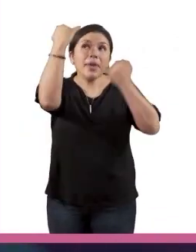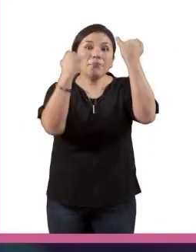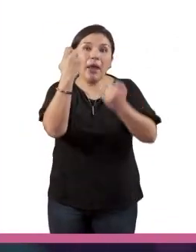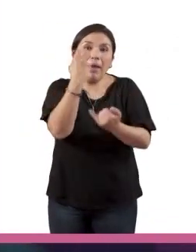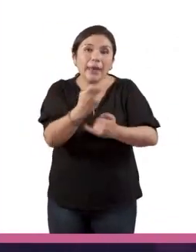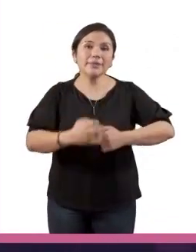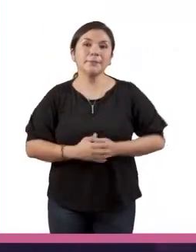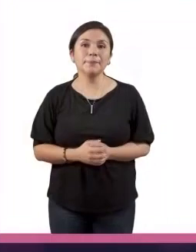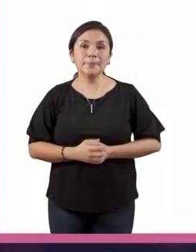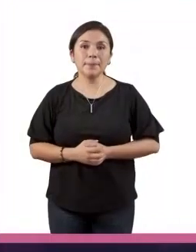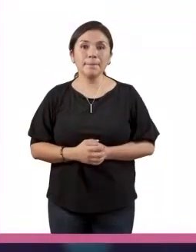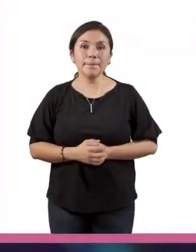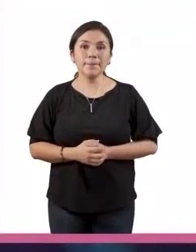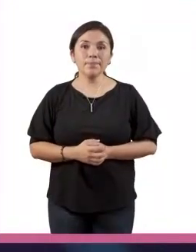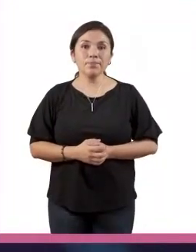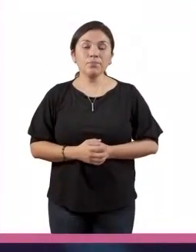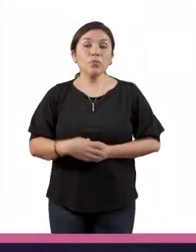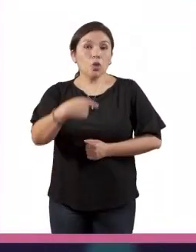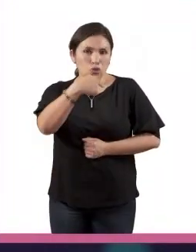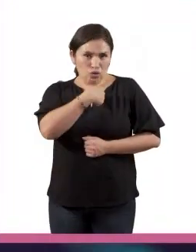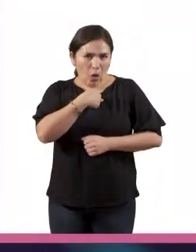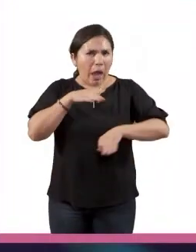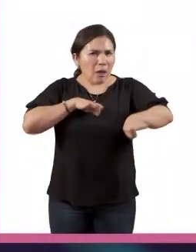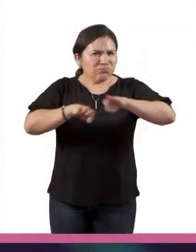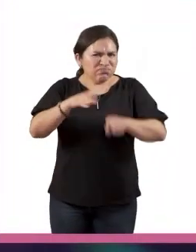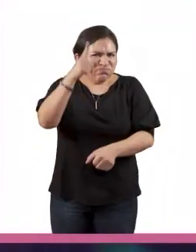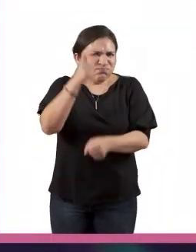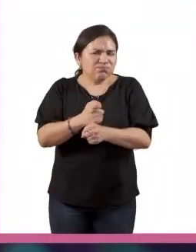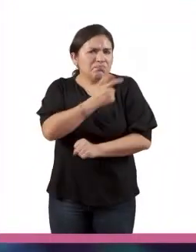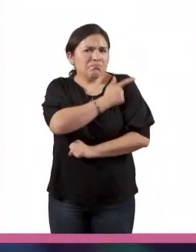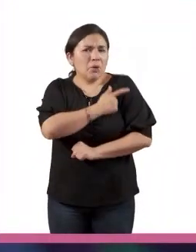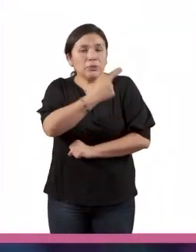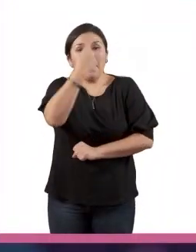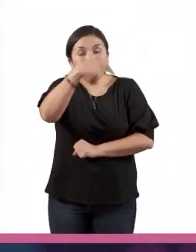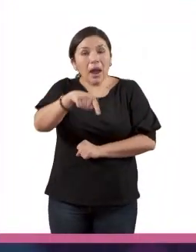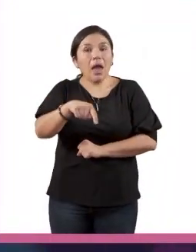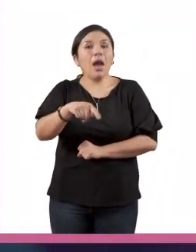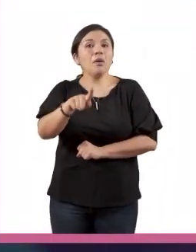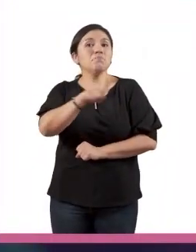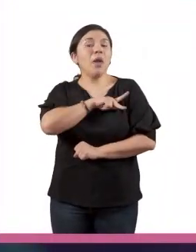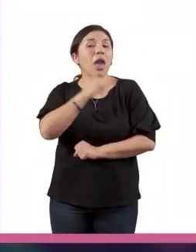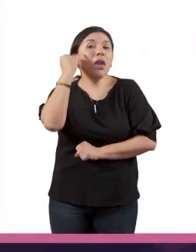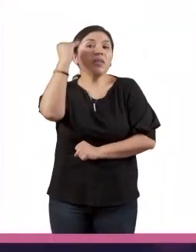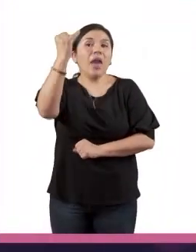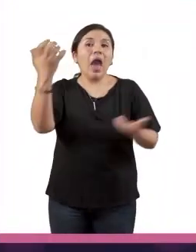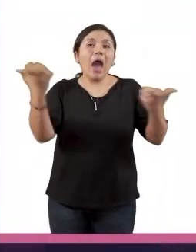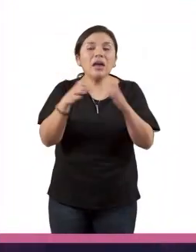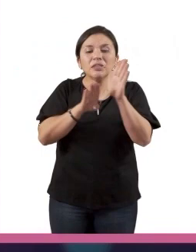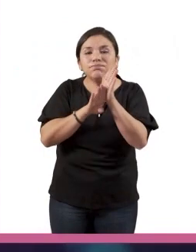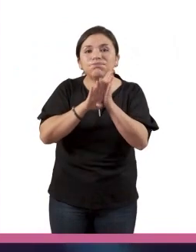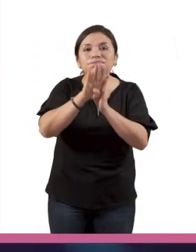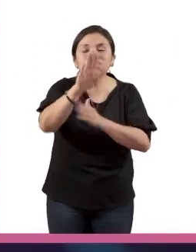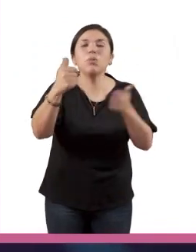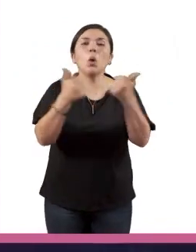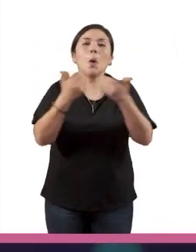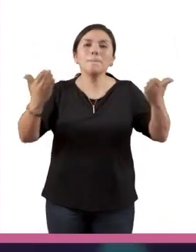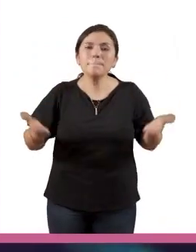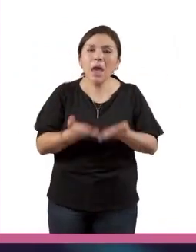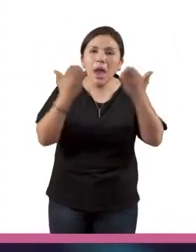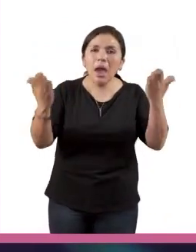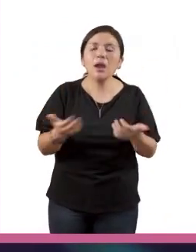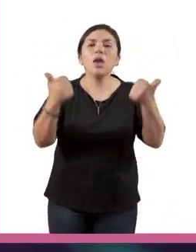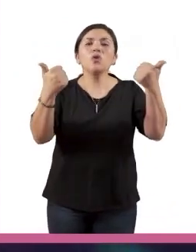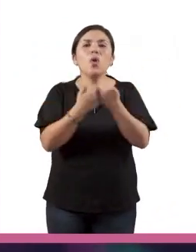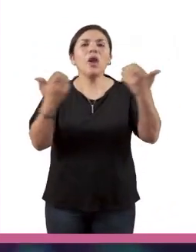imaginación. Yo me la rifo en la iniciativa propia, en el baile, en